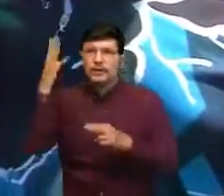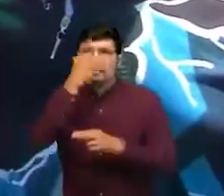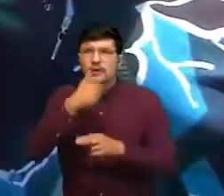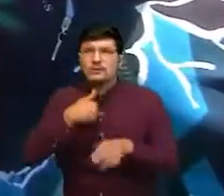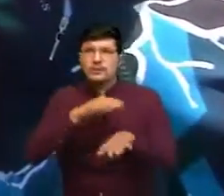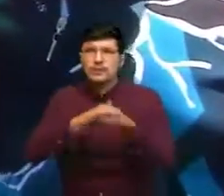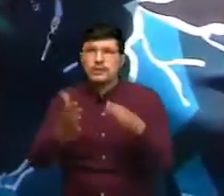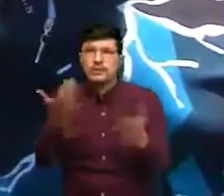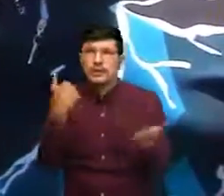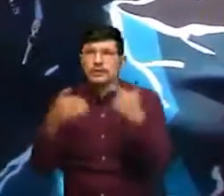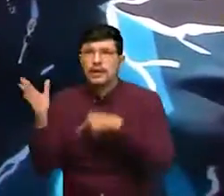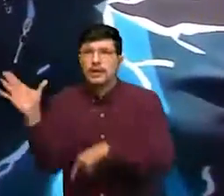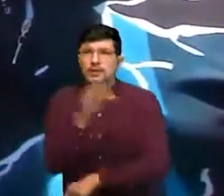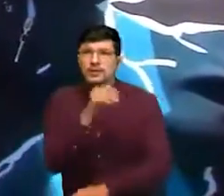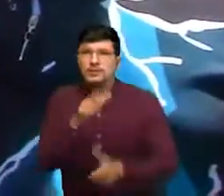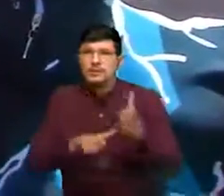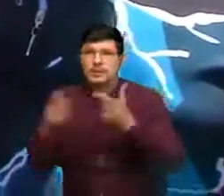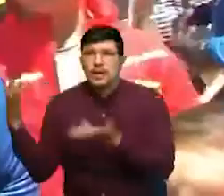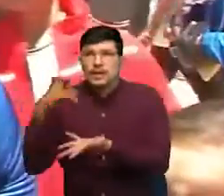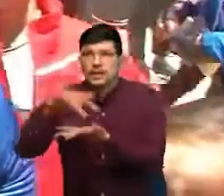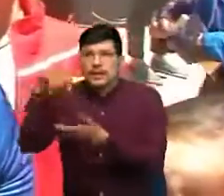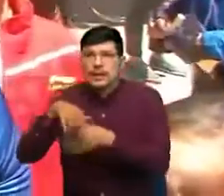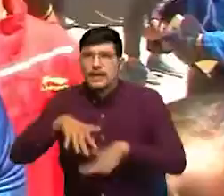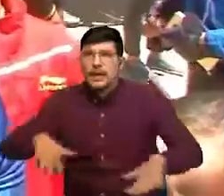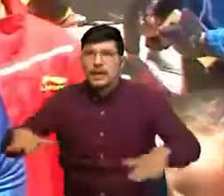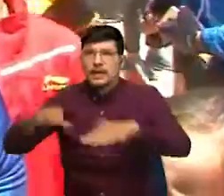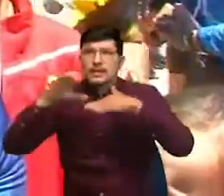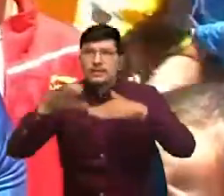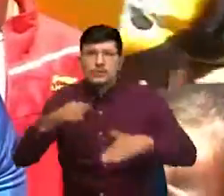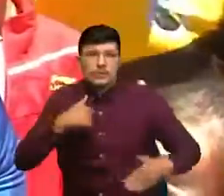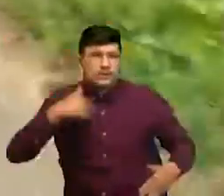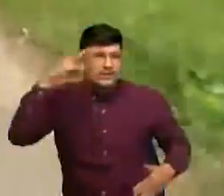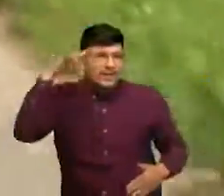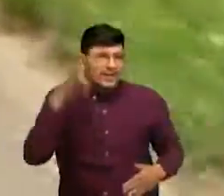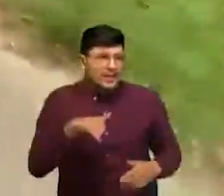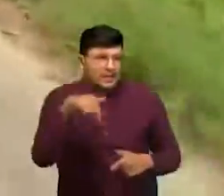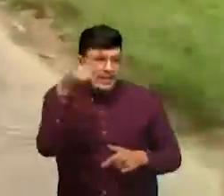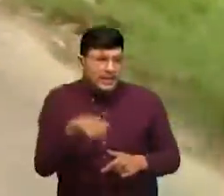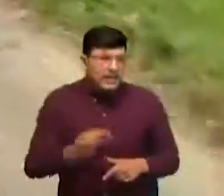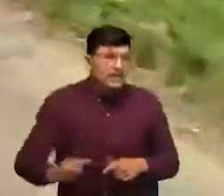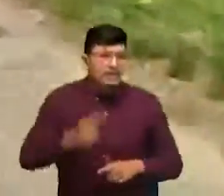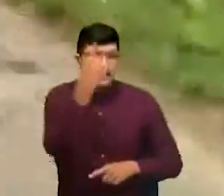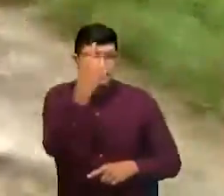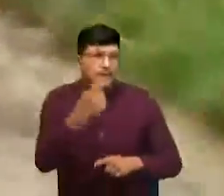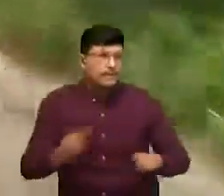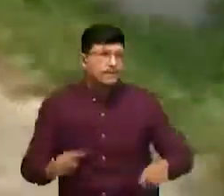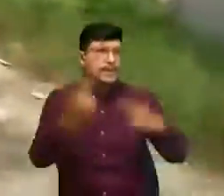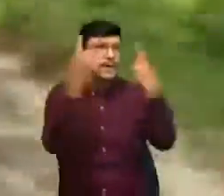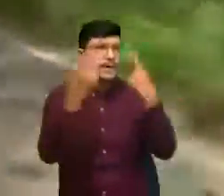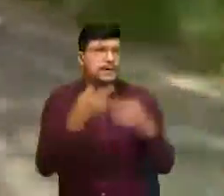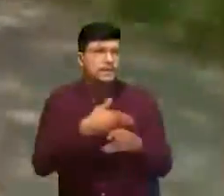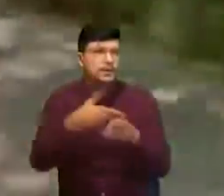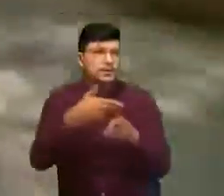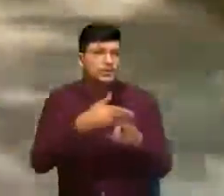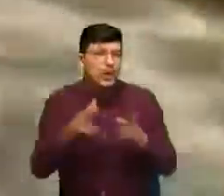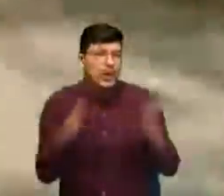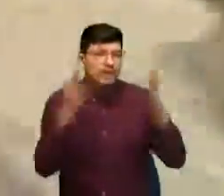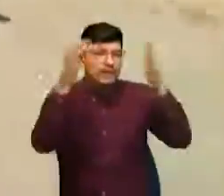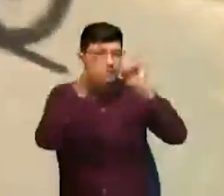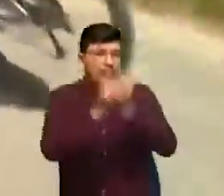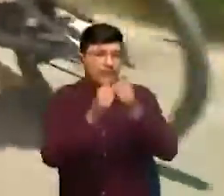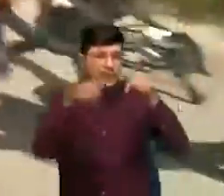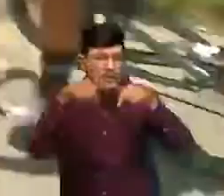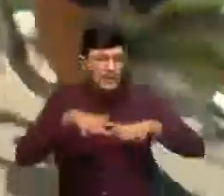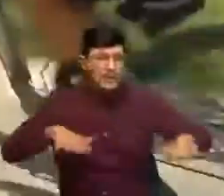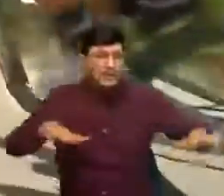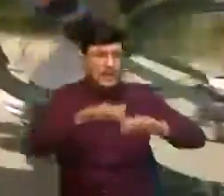a todos los colombianos a que nos animemos a visitar el Catatumbo. Creo que este va a ser el pilar fundamental para que más eventos deportivos vengan al